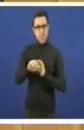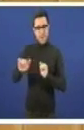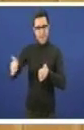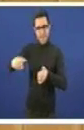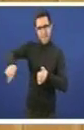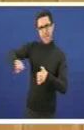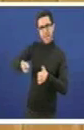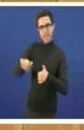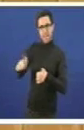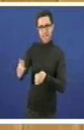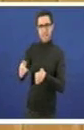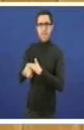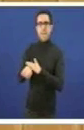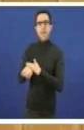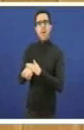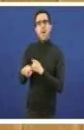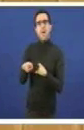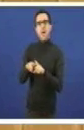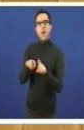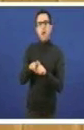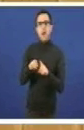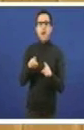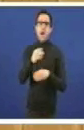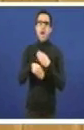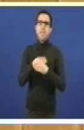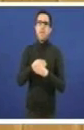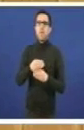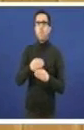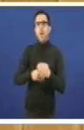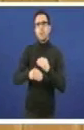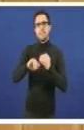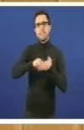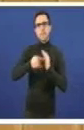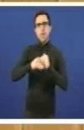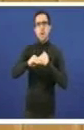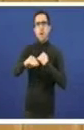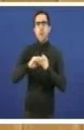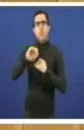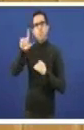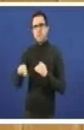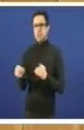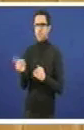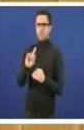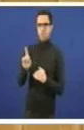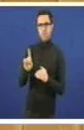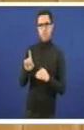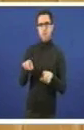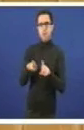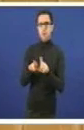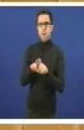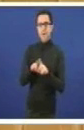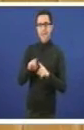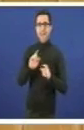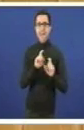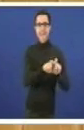abarata tampouco o custe esa administración ni fai máis sostível o sistema As empresas amigas concesionarias